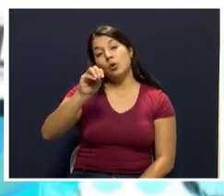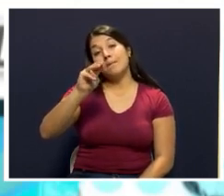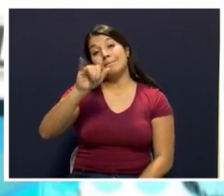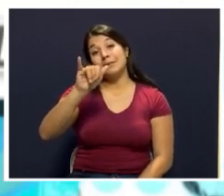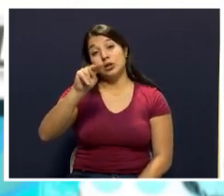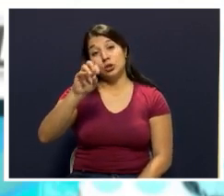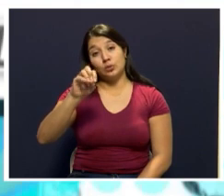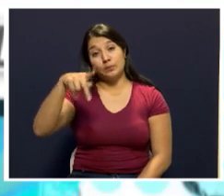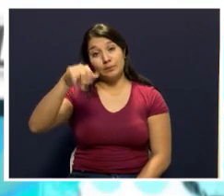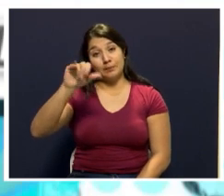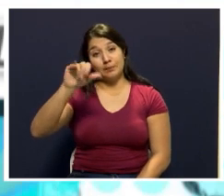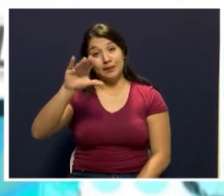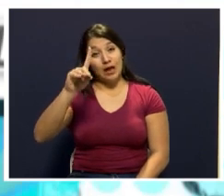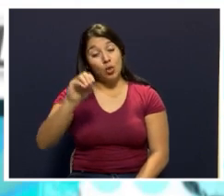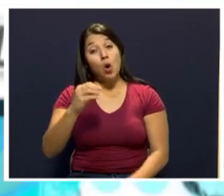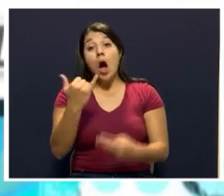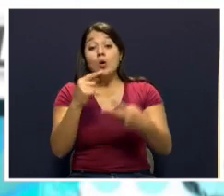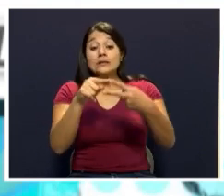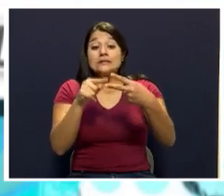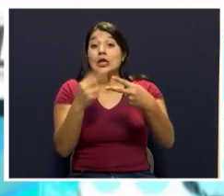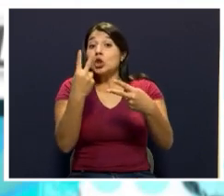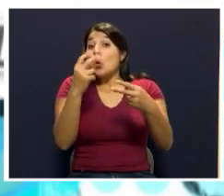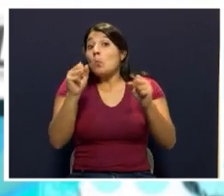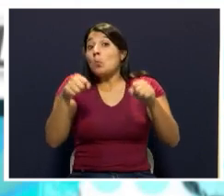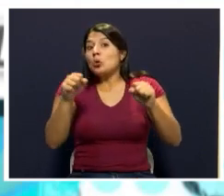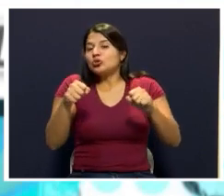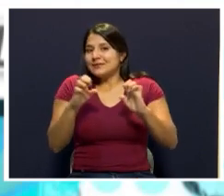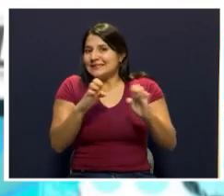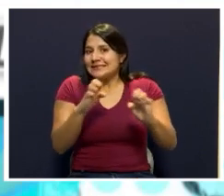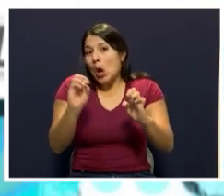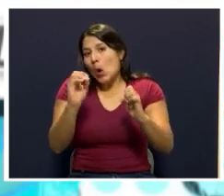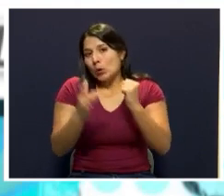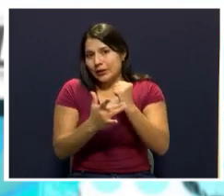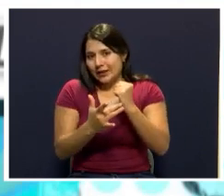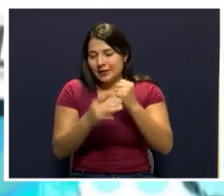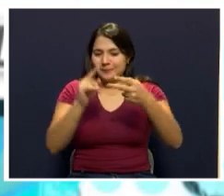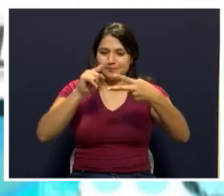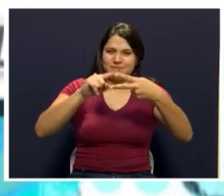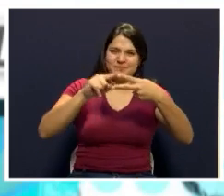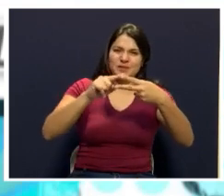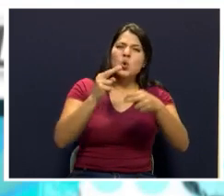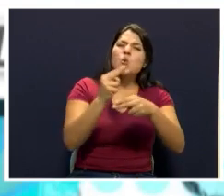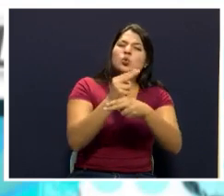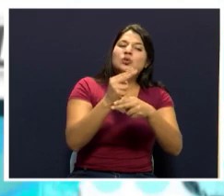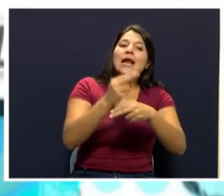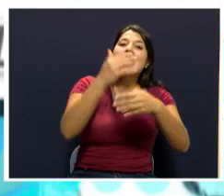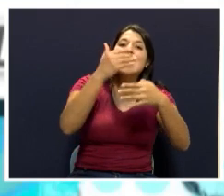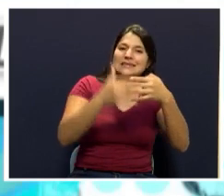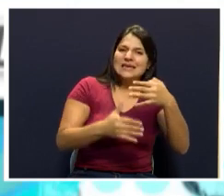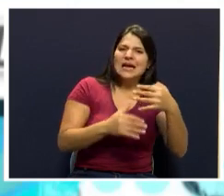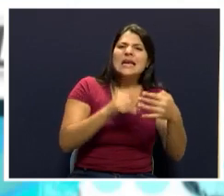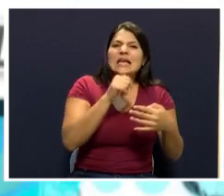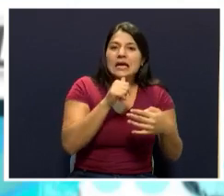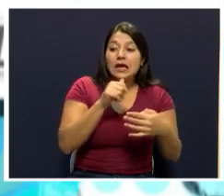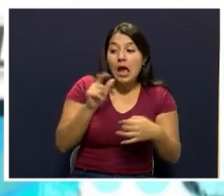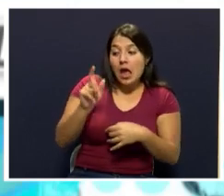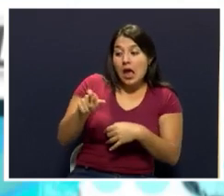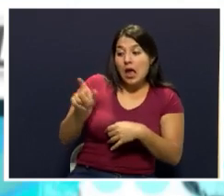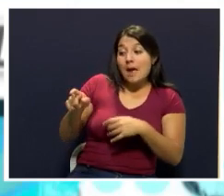posibles tratamientos. Una de ellas sería utilizar el plasma sanguíneo de las personas que ya están curadas